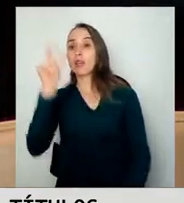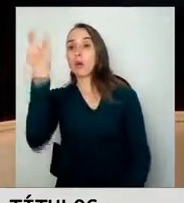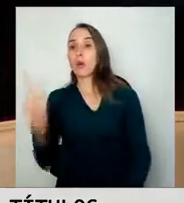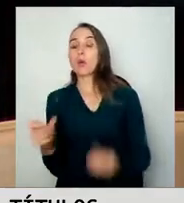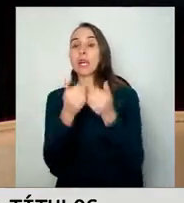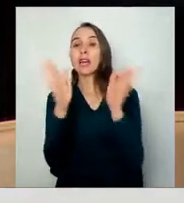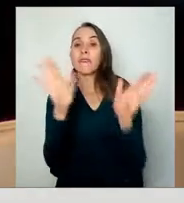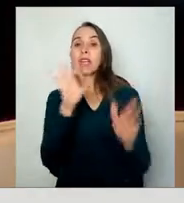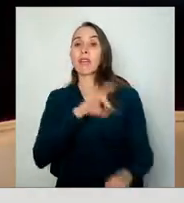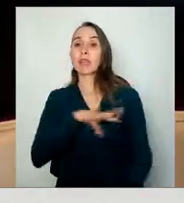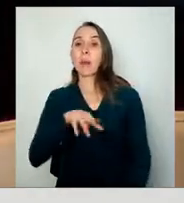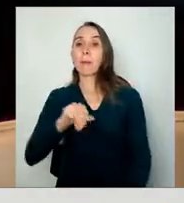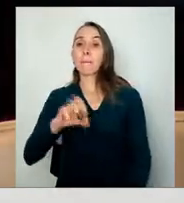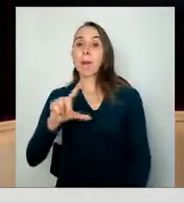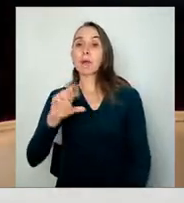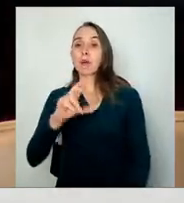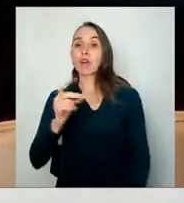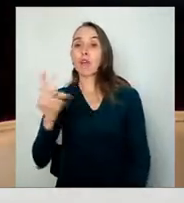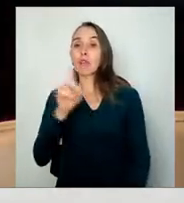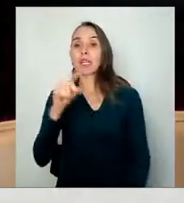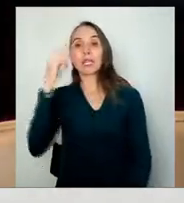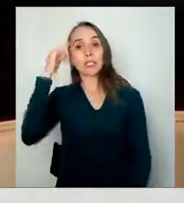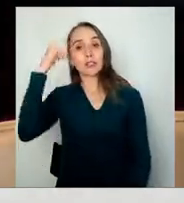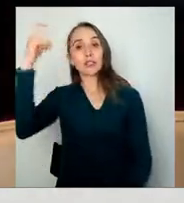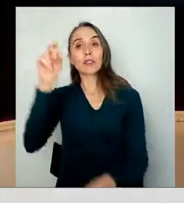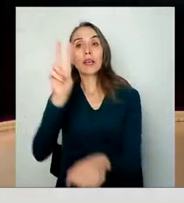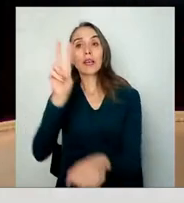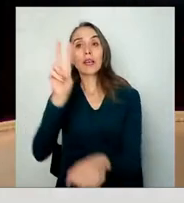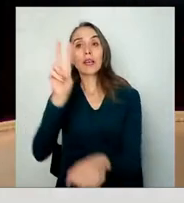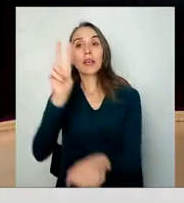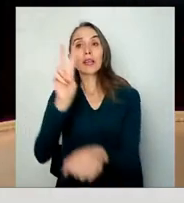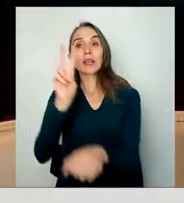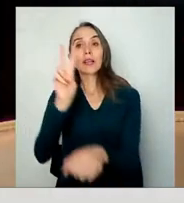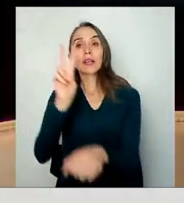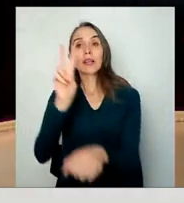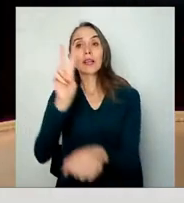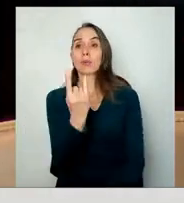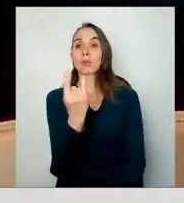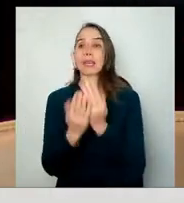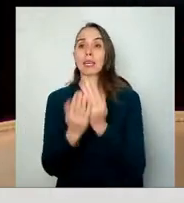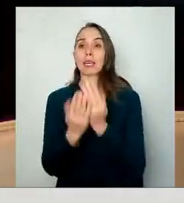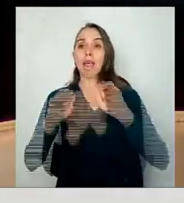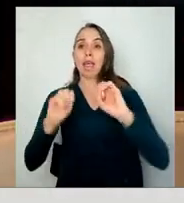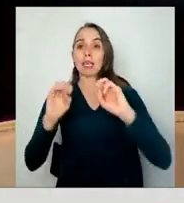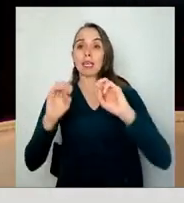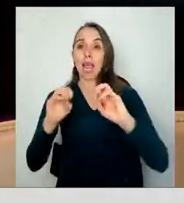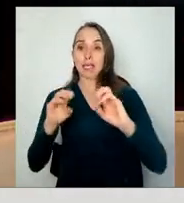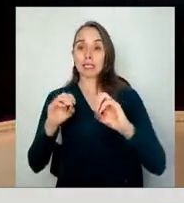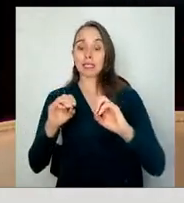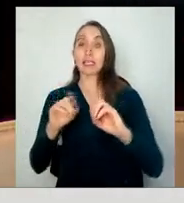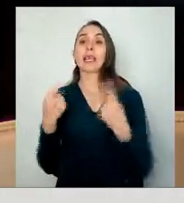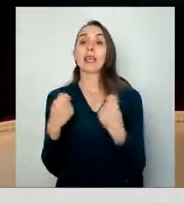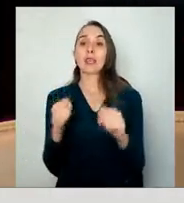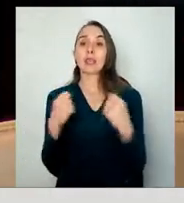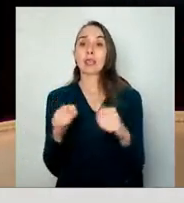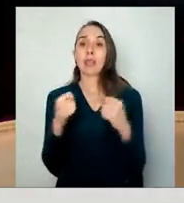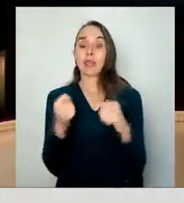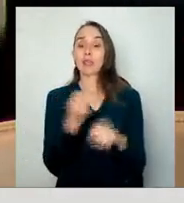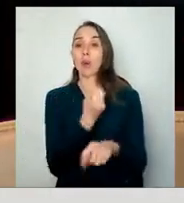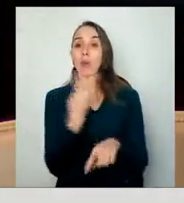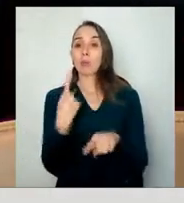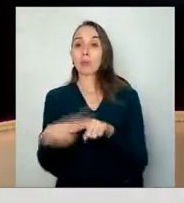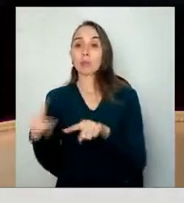soñaba con ser catedrático universitario Quería dar clases para ello intentó en múltiples oportunidades